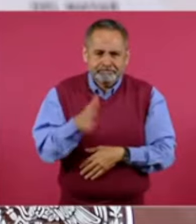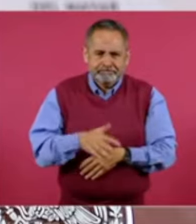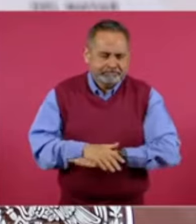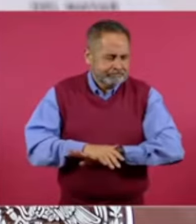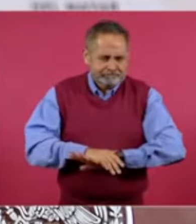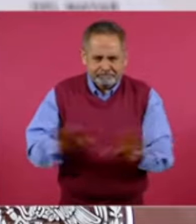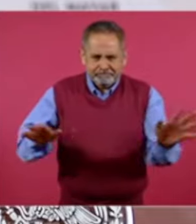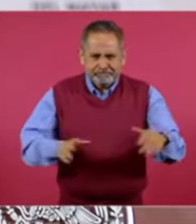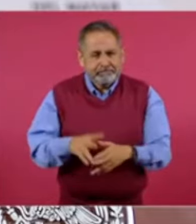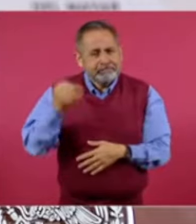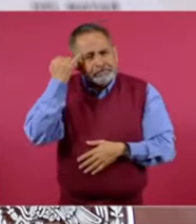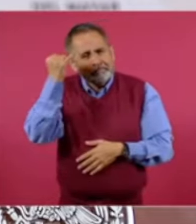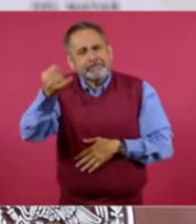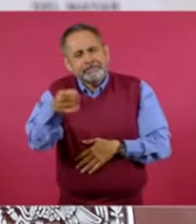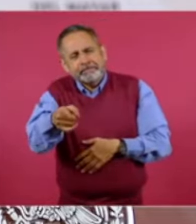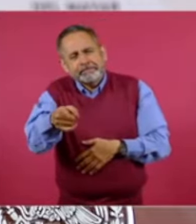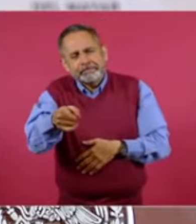Imagínate,